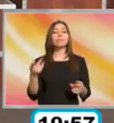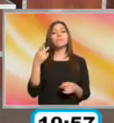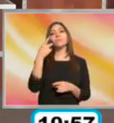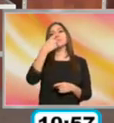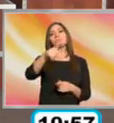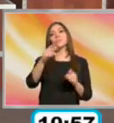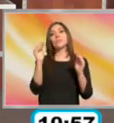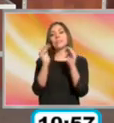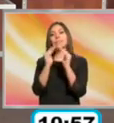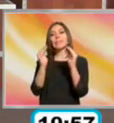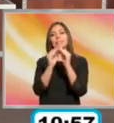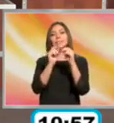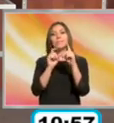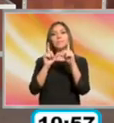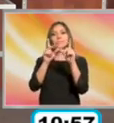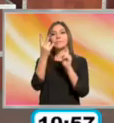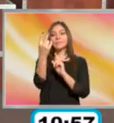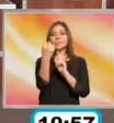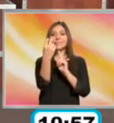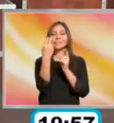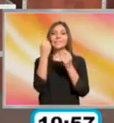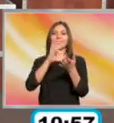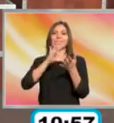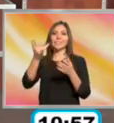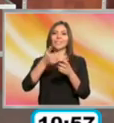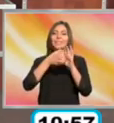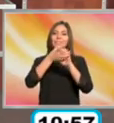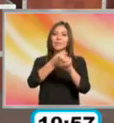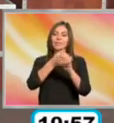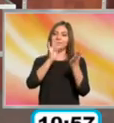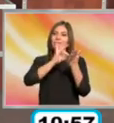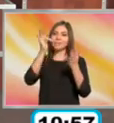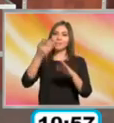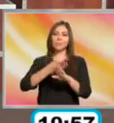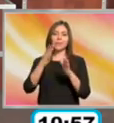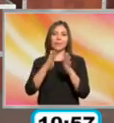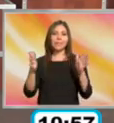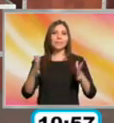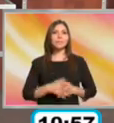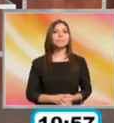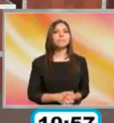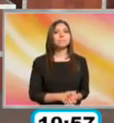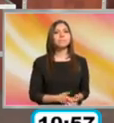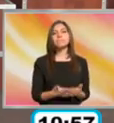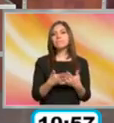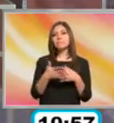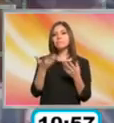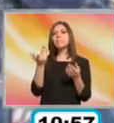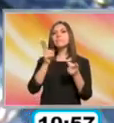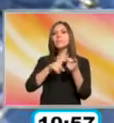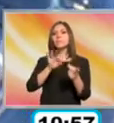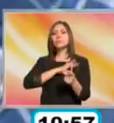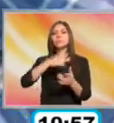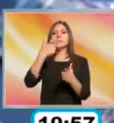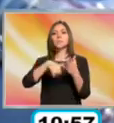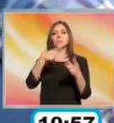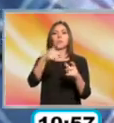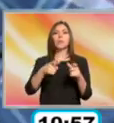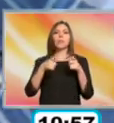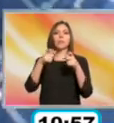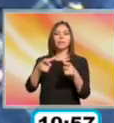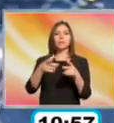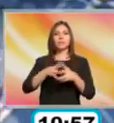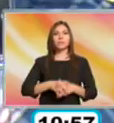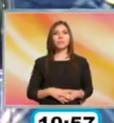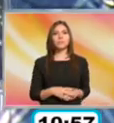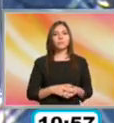su pantalla de televisión. Les mandamos un saludo y un agradecimiento muy grande. Cuéntanos, ¿dónde podemos encontrar este material discográfico? Pues creo que